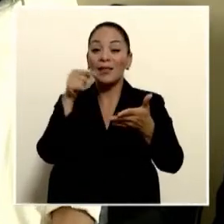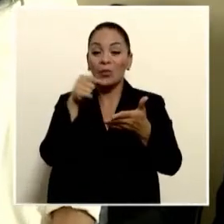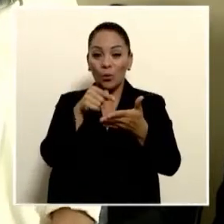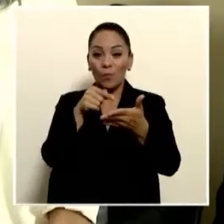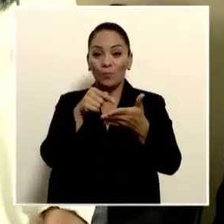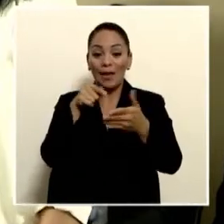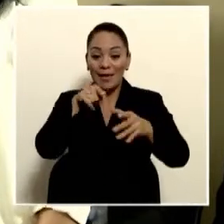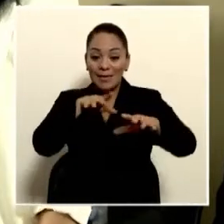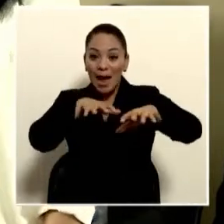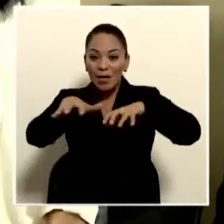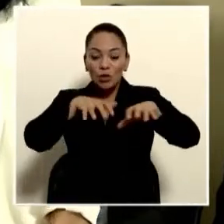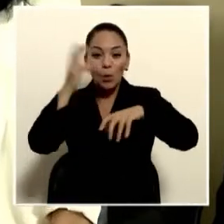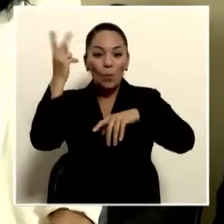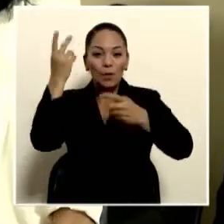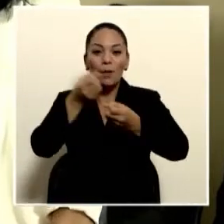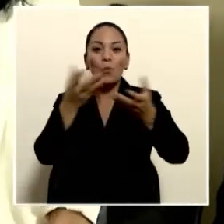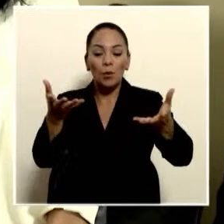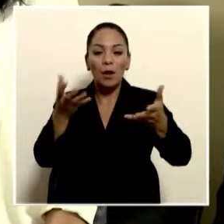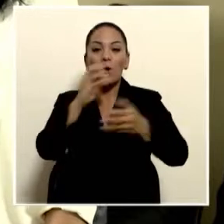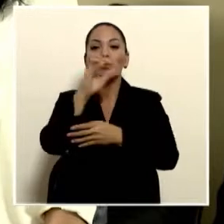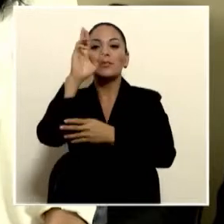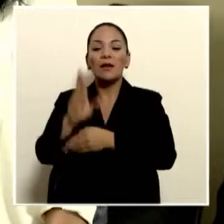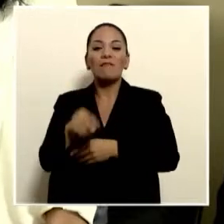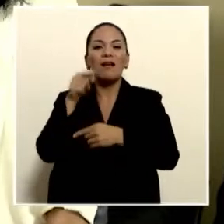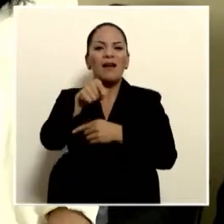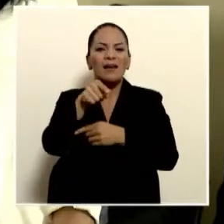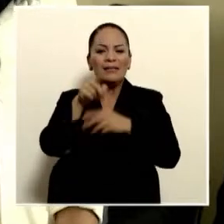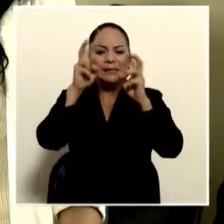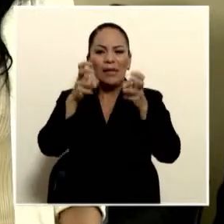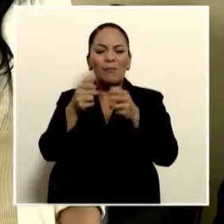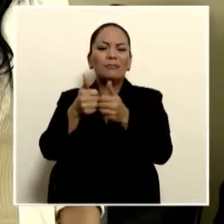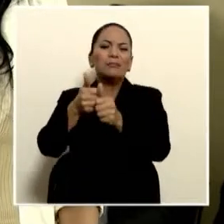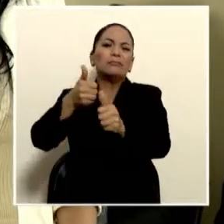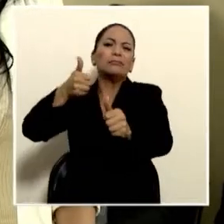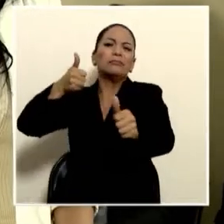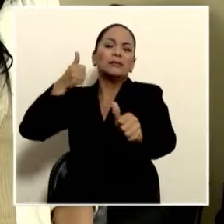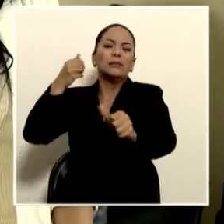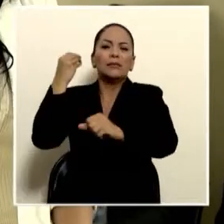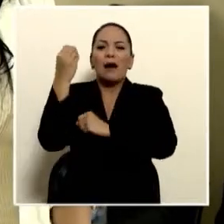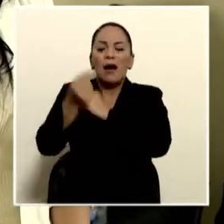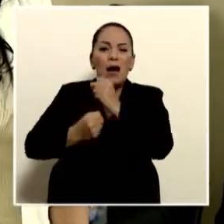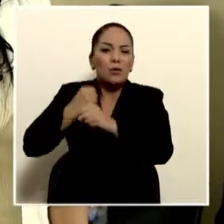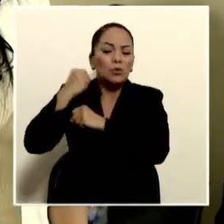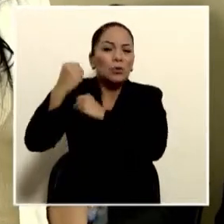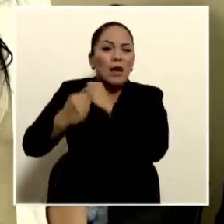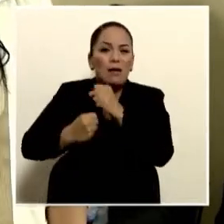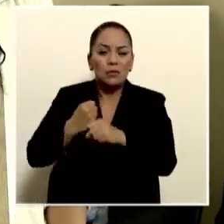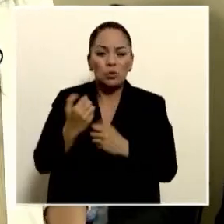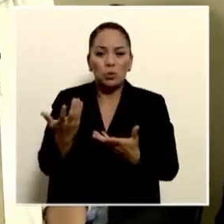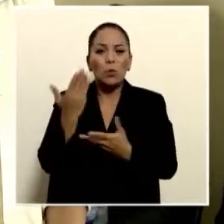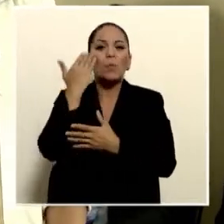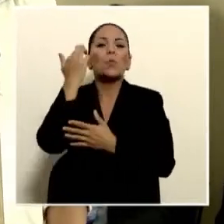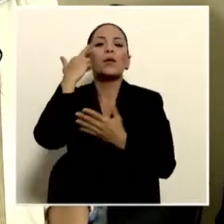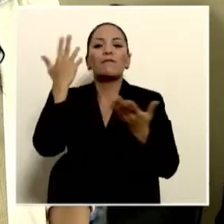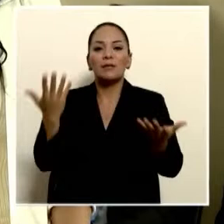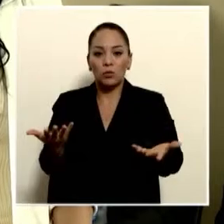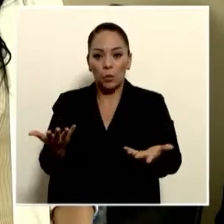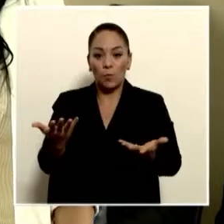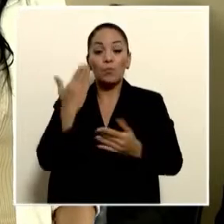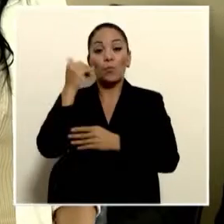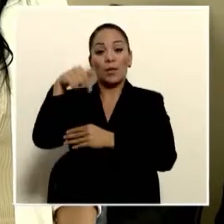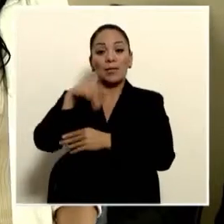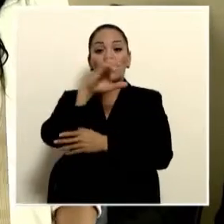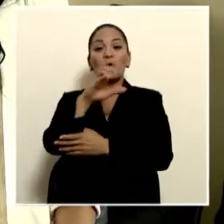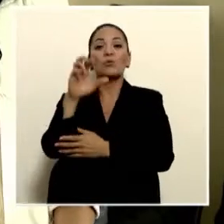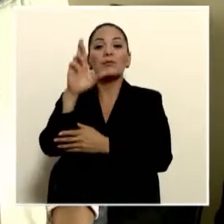o esta acción de política pública en Costa Rica estaba atrasada por décadas. ¿Por qué? Porque en